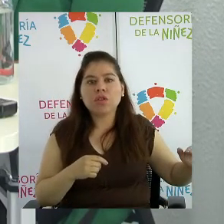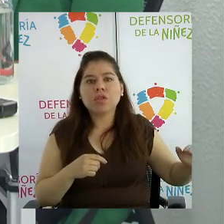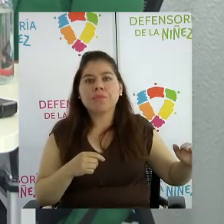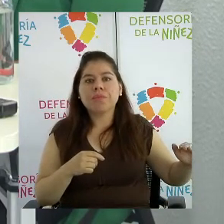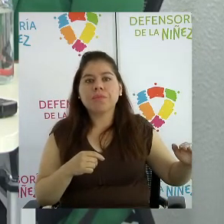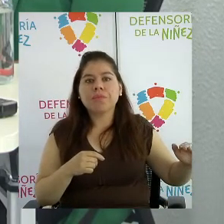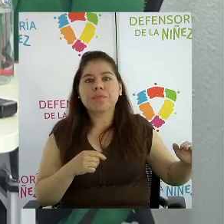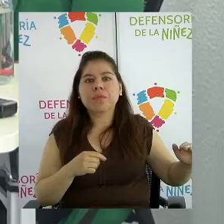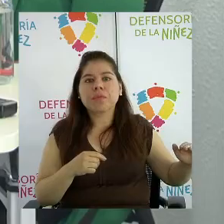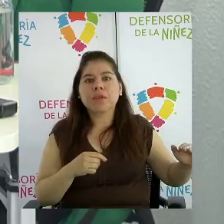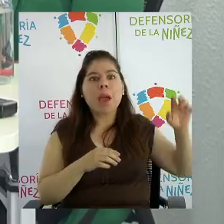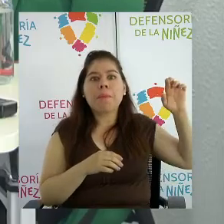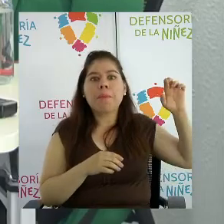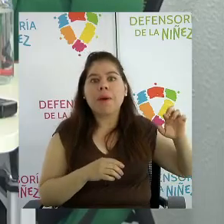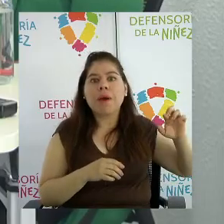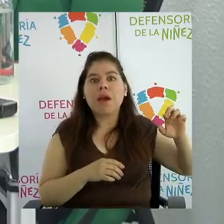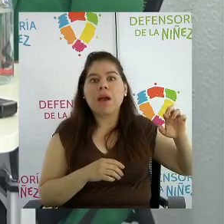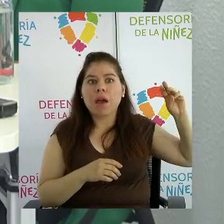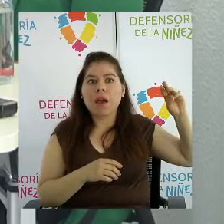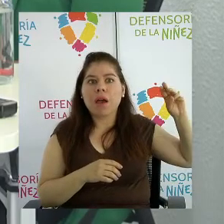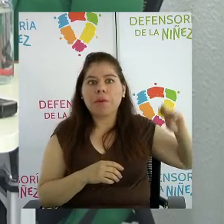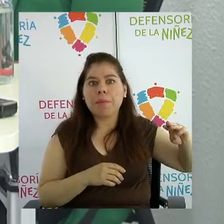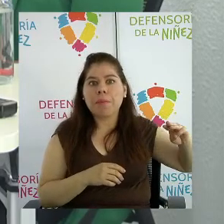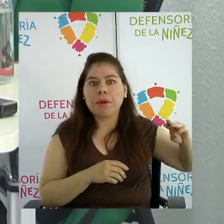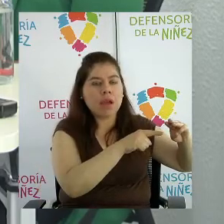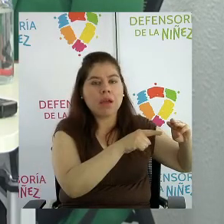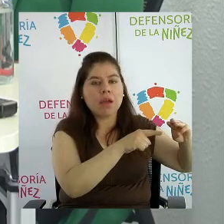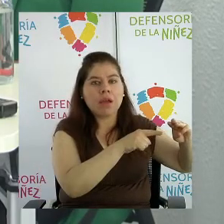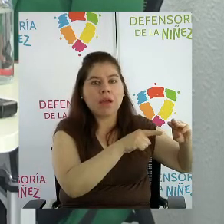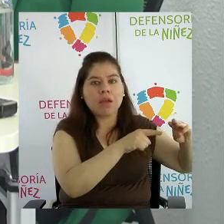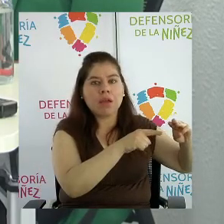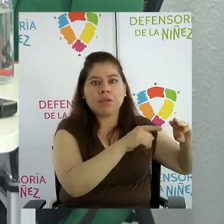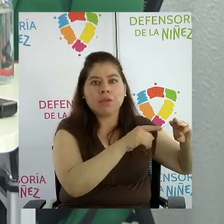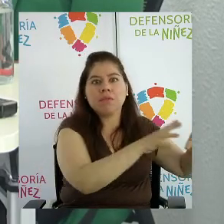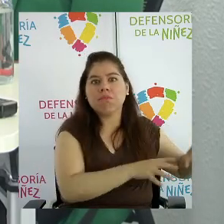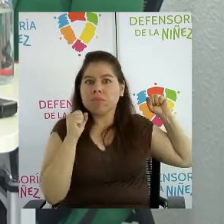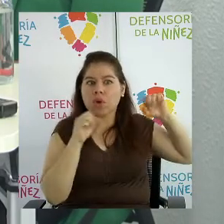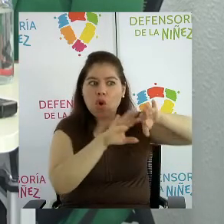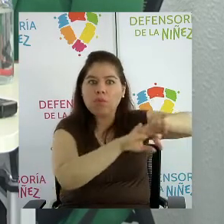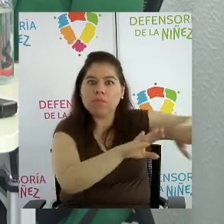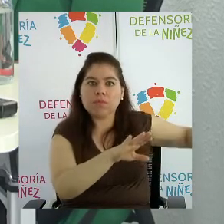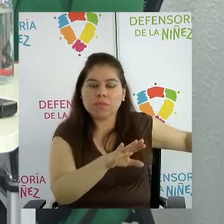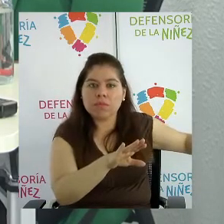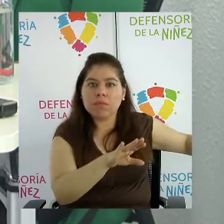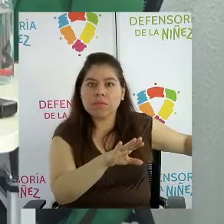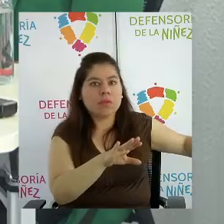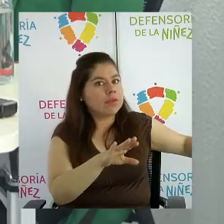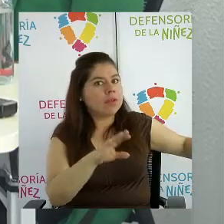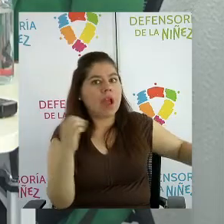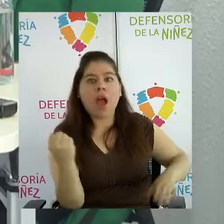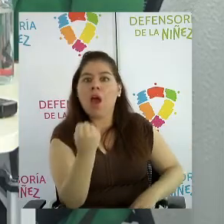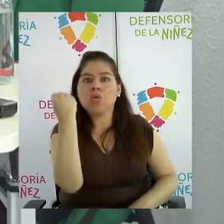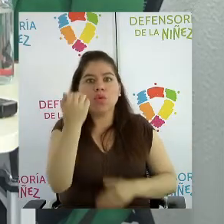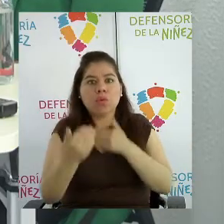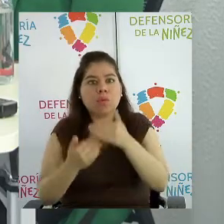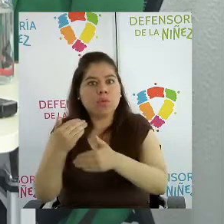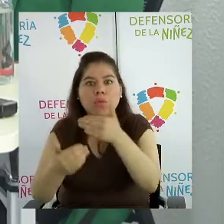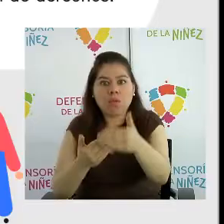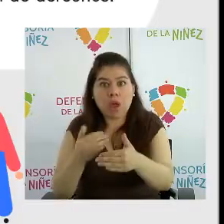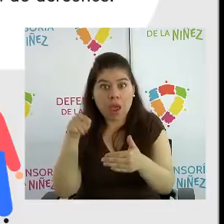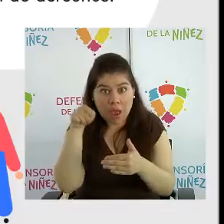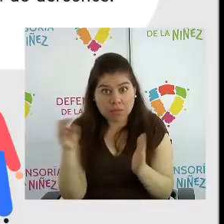dejar a los padres de permitirles ejercer sus acciones. Eso no es real. No es lo que plantea la autonomía progresiva, no es